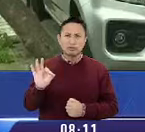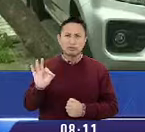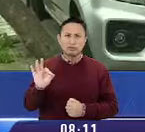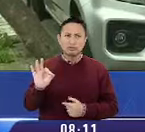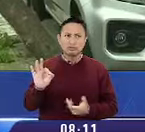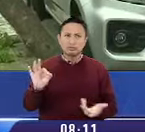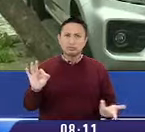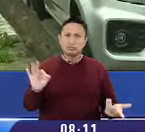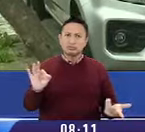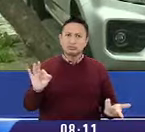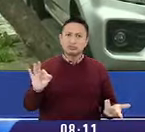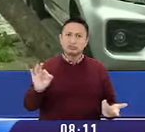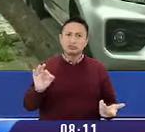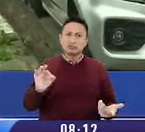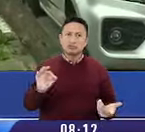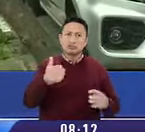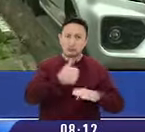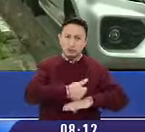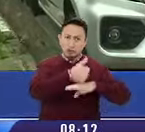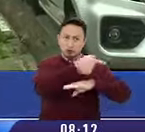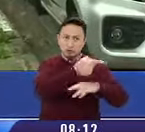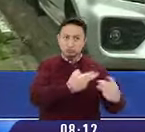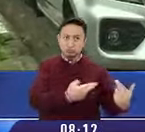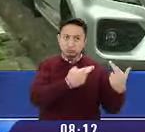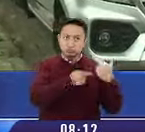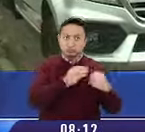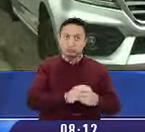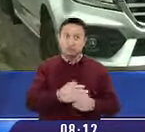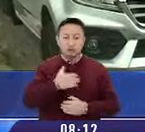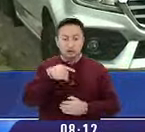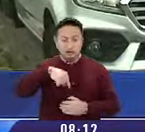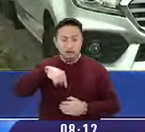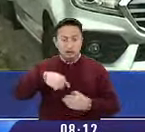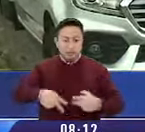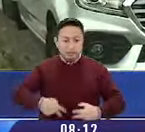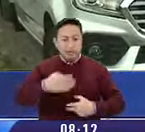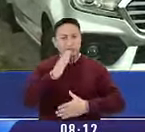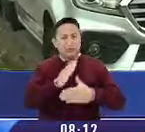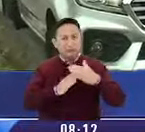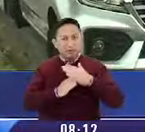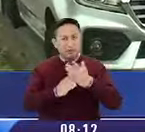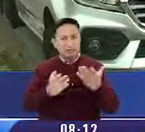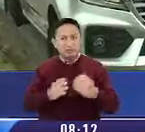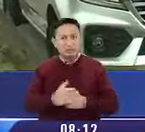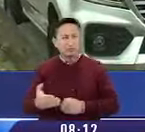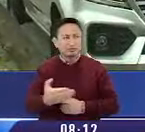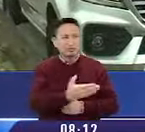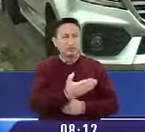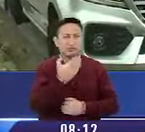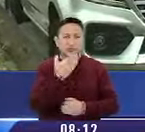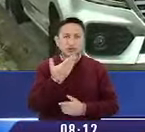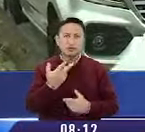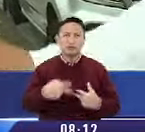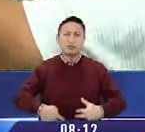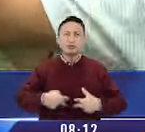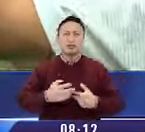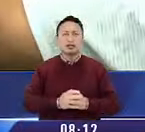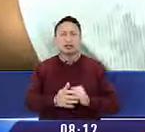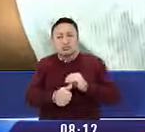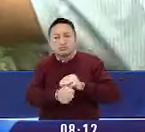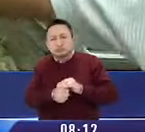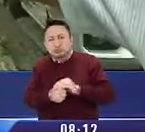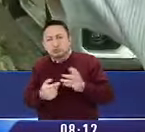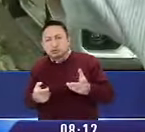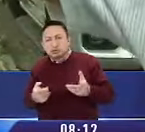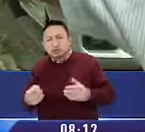quien corresponda, hagan algo porque nosotros queremos vivir en paz. No podemos así estar en rincordia con los